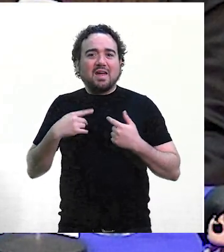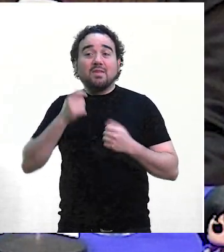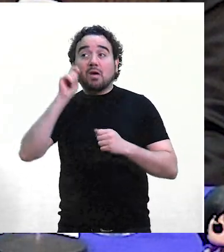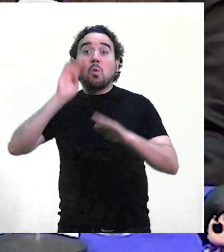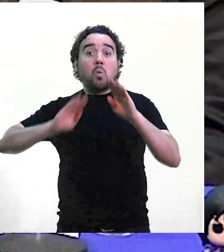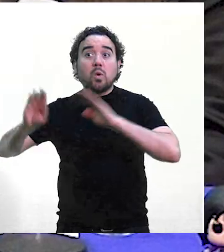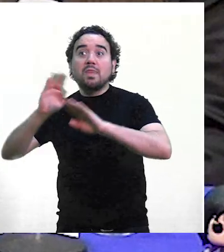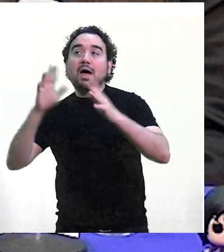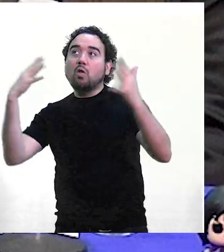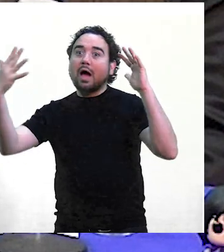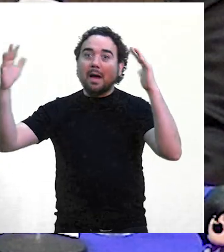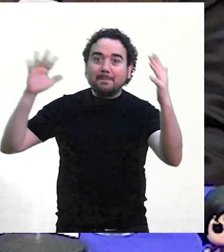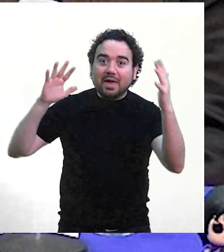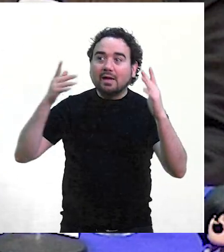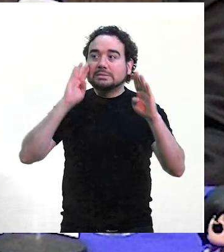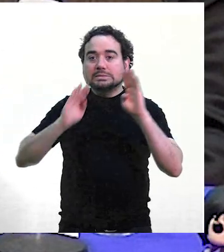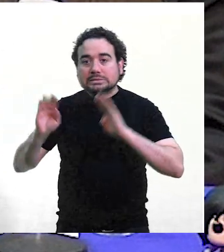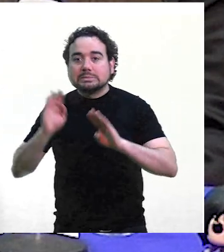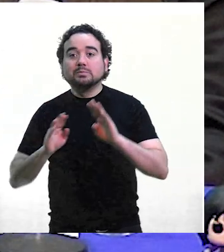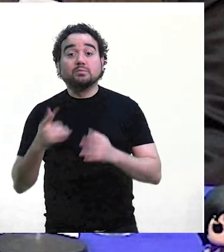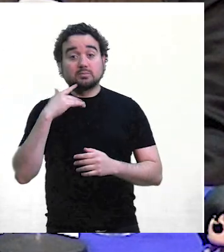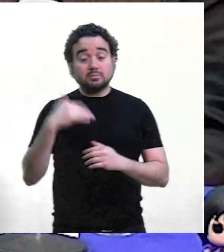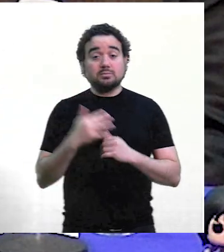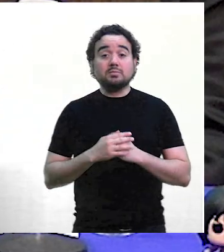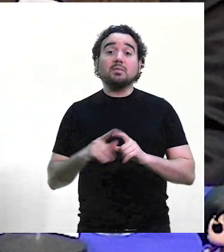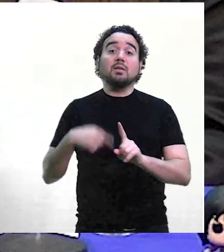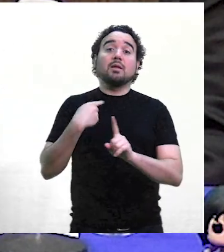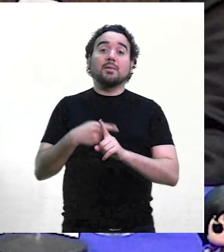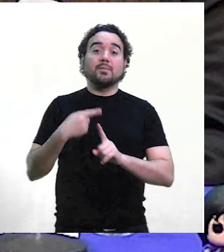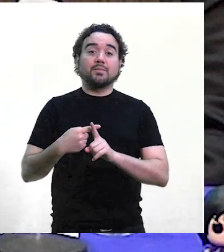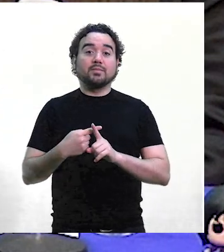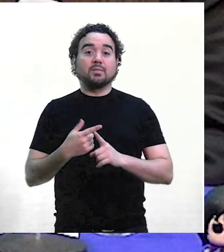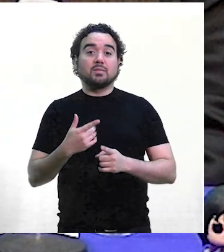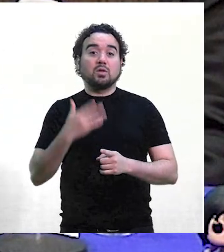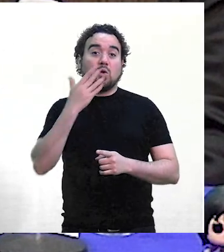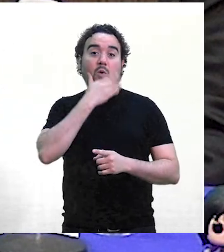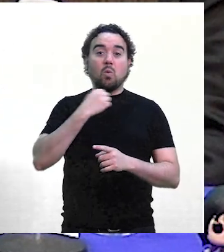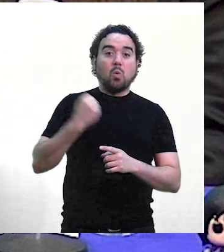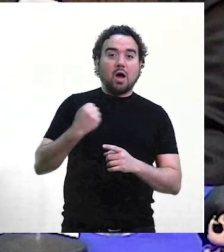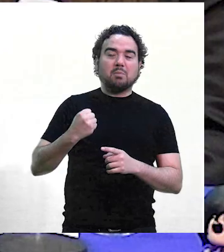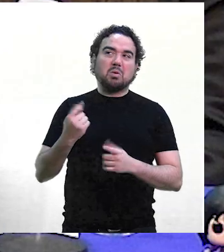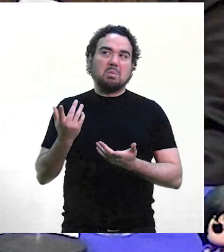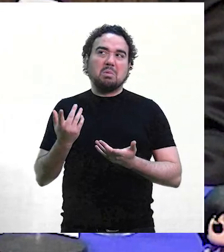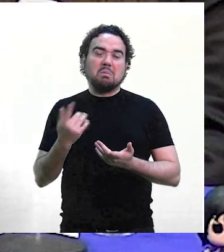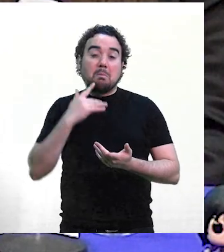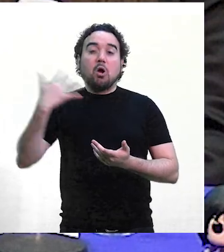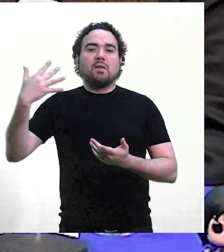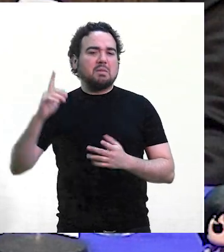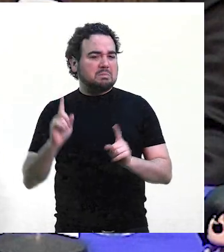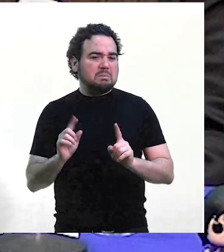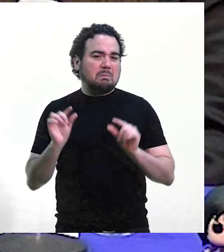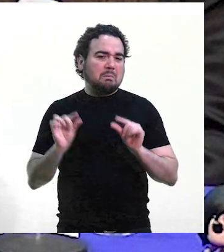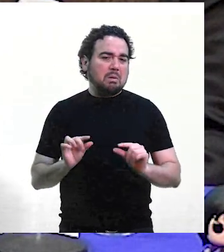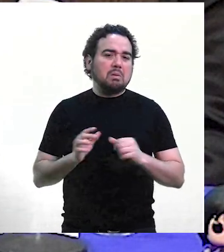o también, validación, el que se preocupen del medio ambiente Sí. y luchen por ello. Y además el guapo siempre está como detrás,